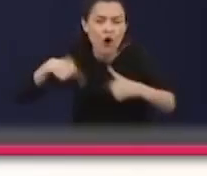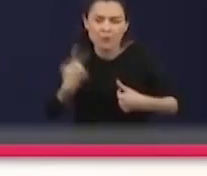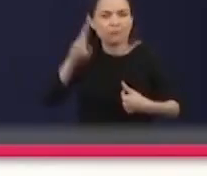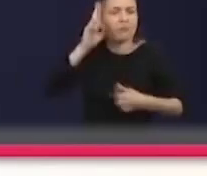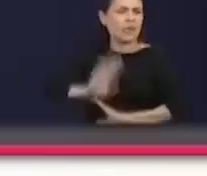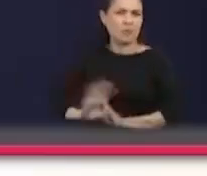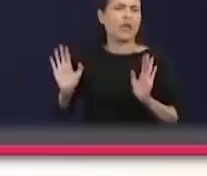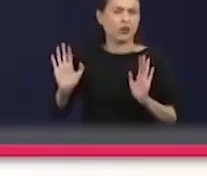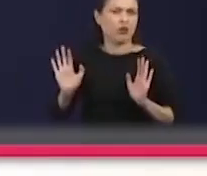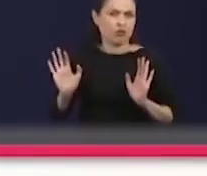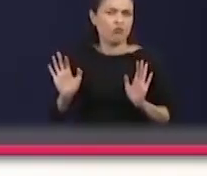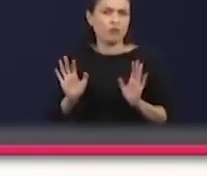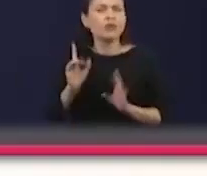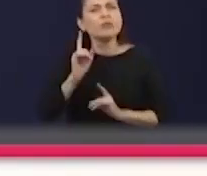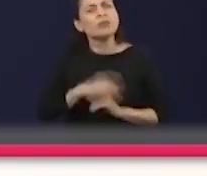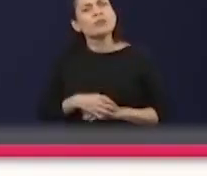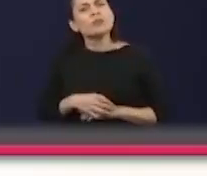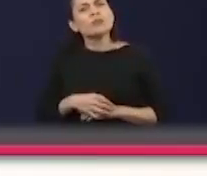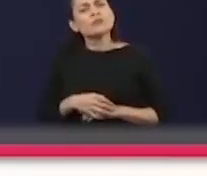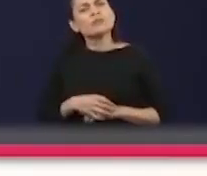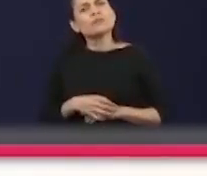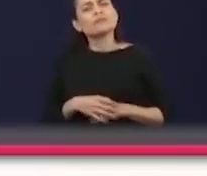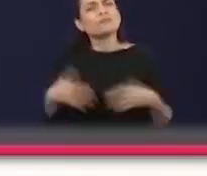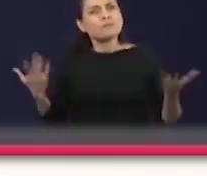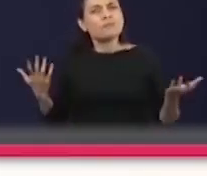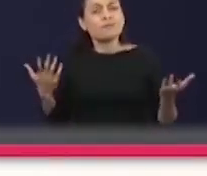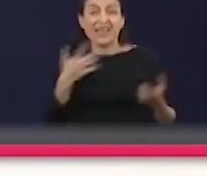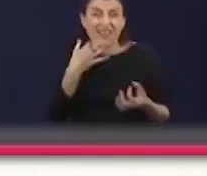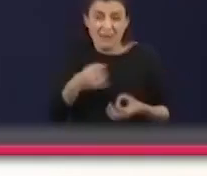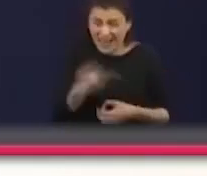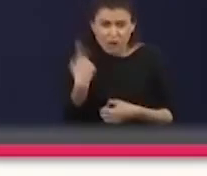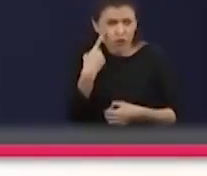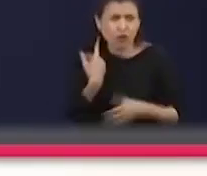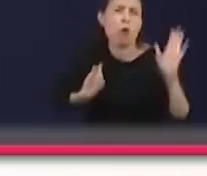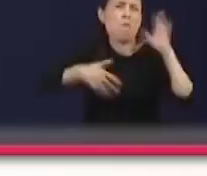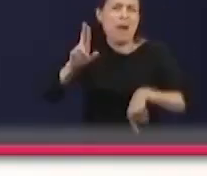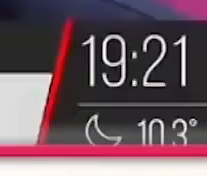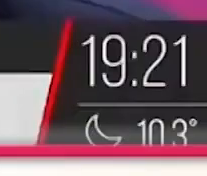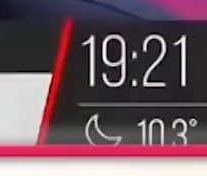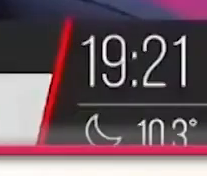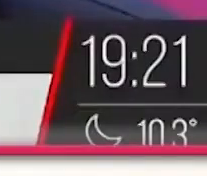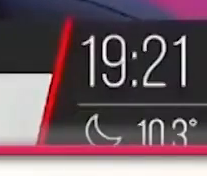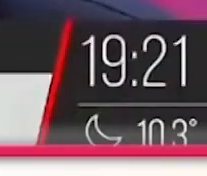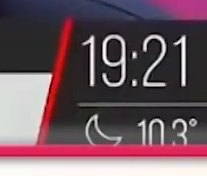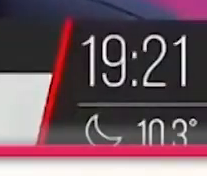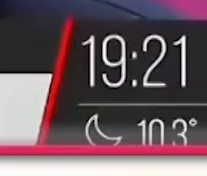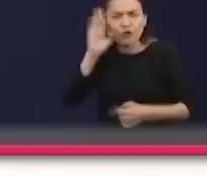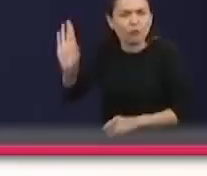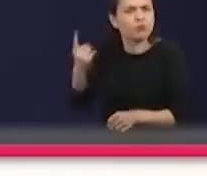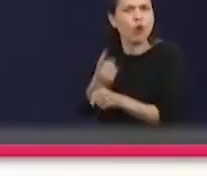creo que pocos espacios respetan tanto a los jóvenes y a los estudiantes como lo hacemos nosotros. ¡Sí, son zurdos de